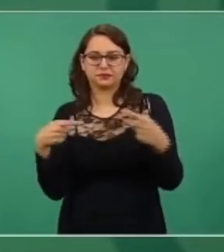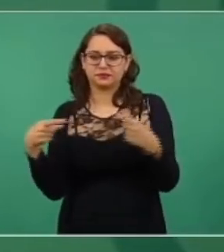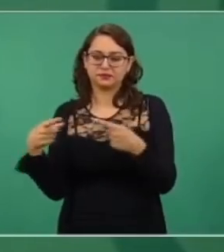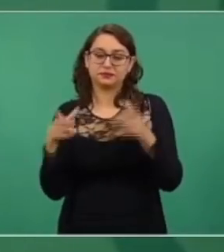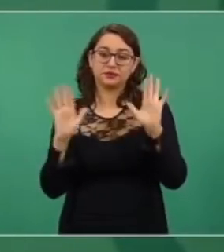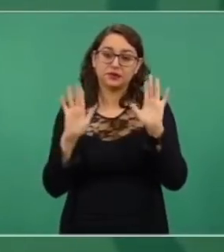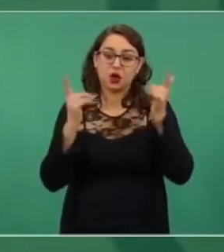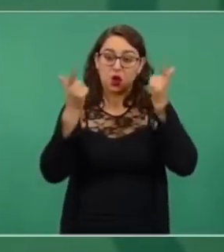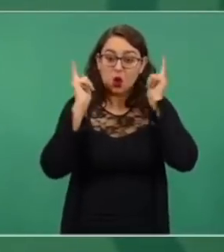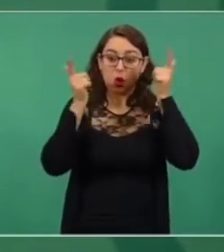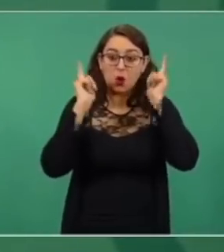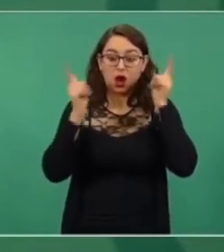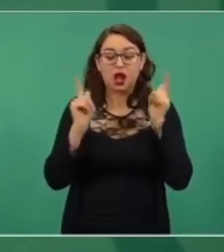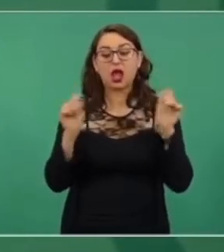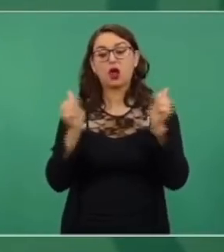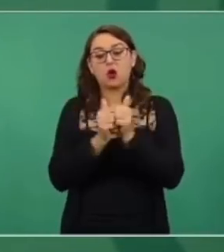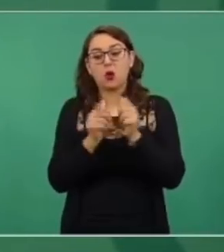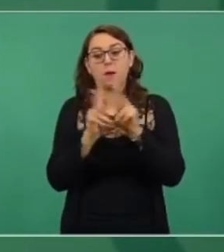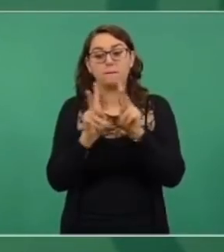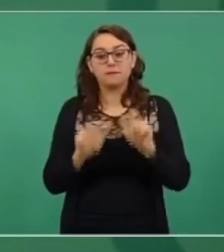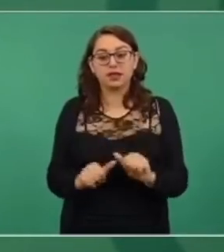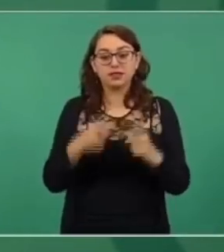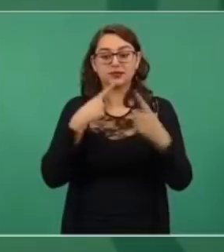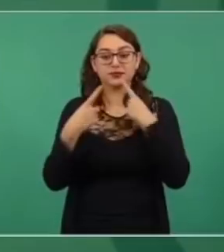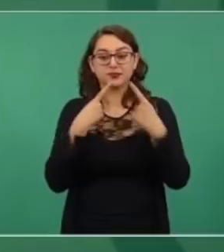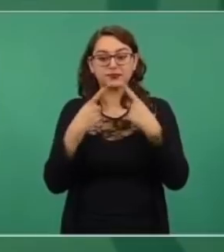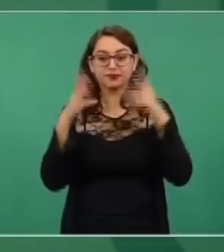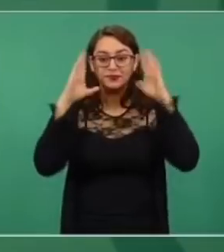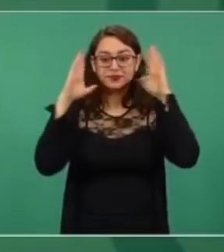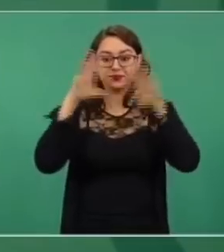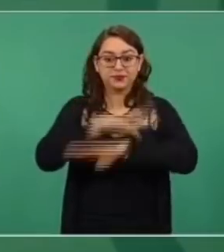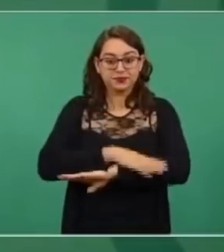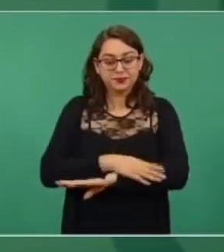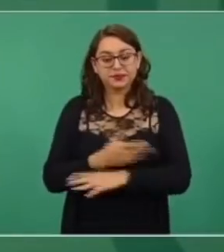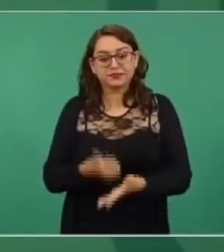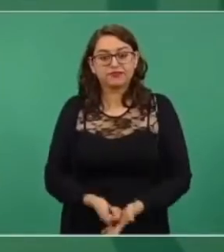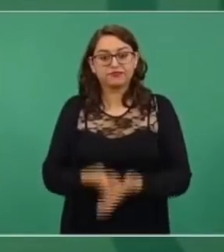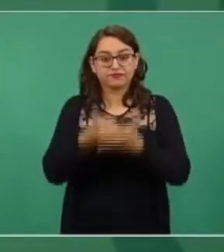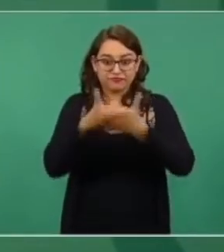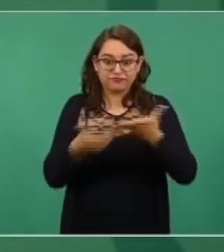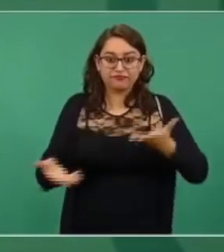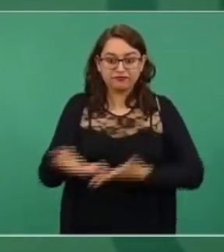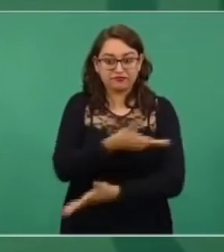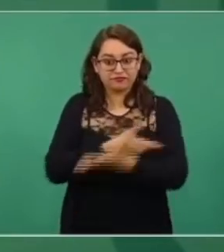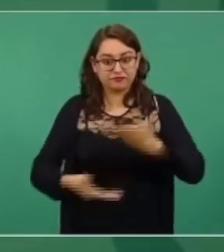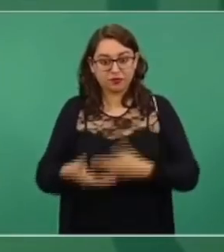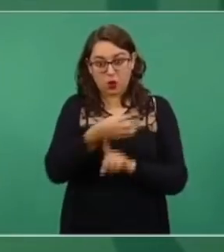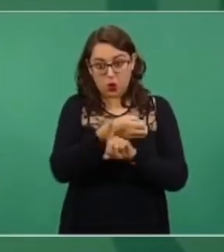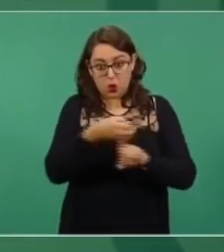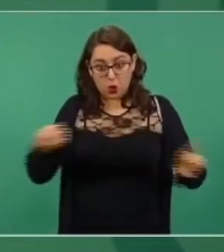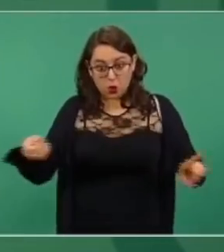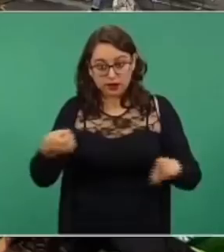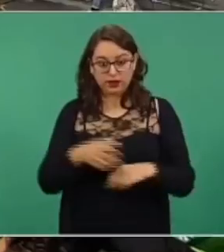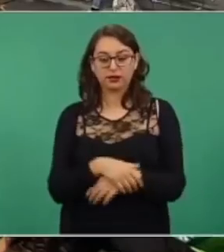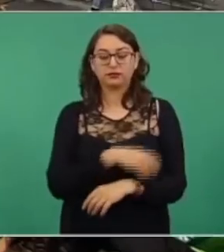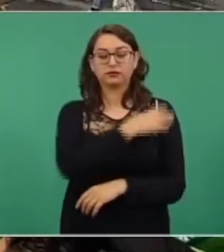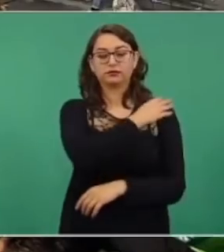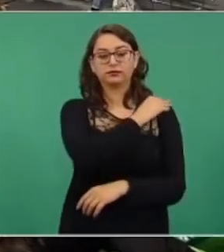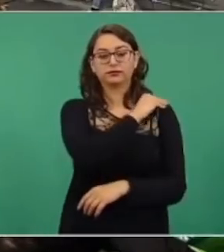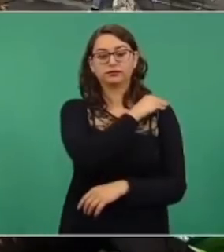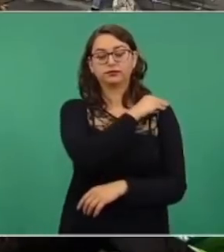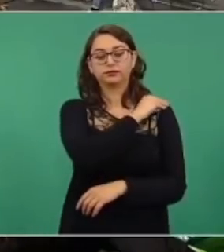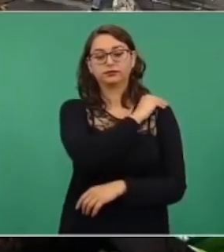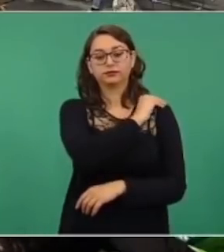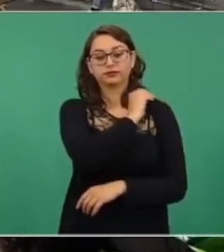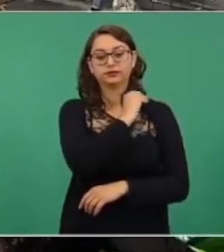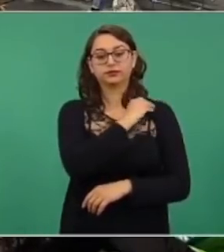manera pacífica y con diálogo. Y que los dirigentes ayuden, que pongan orden. La segunda tiene que